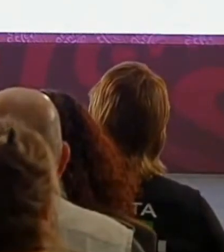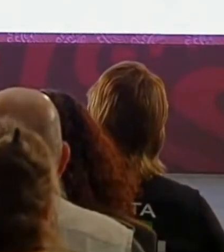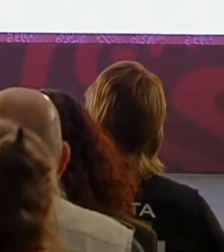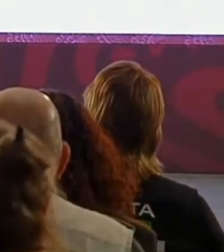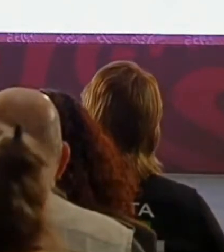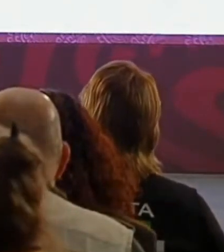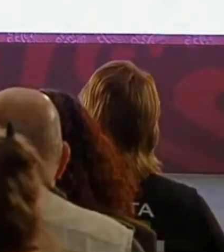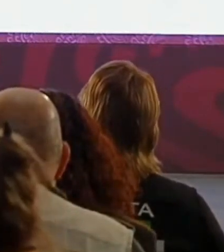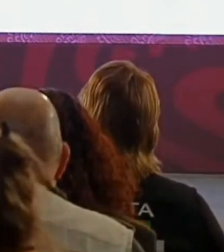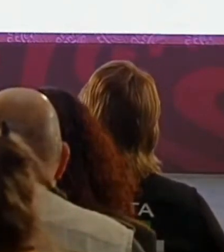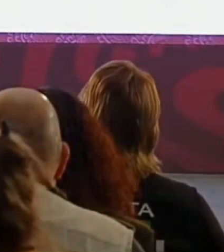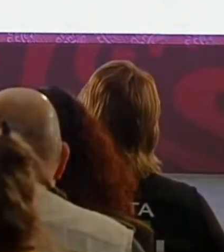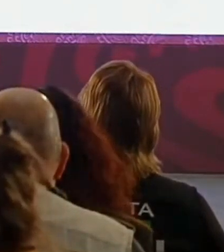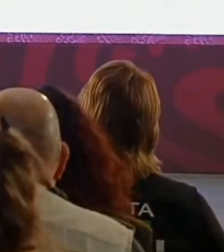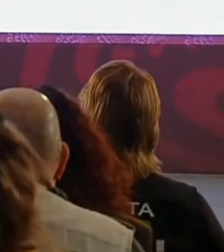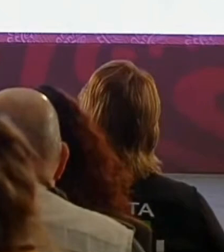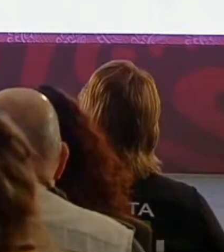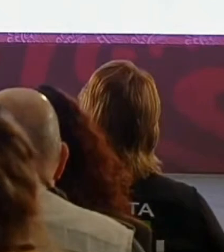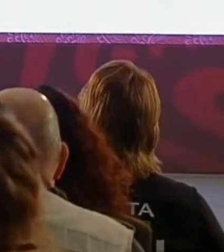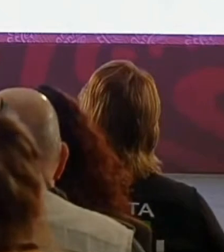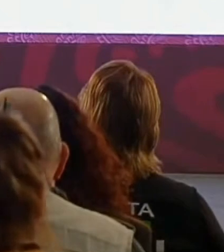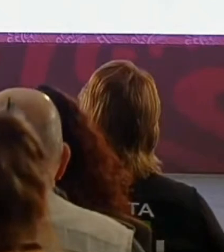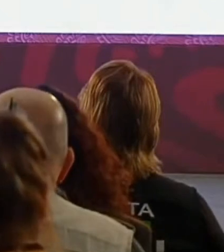de cien millones